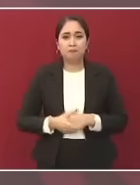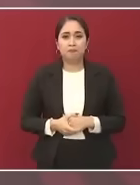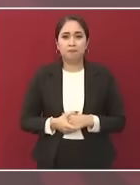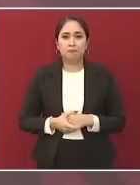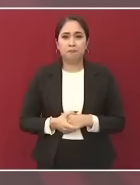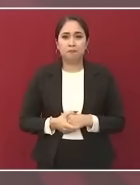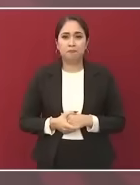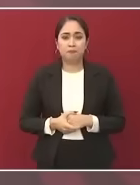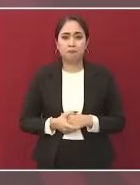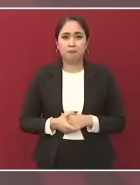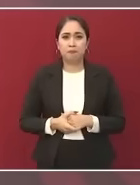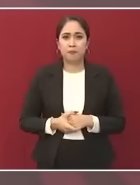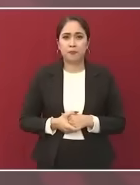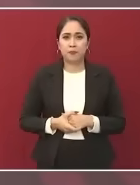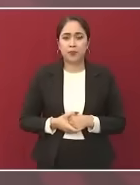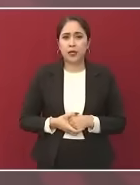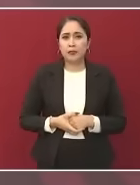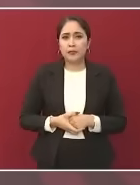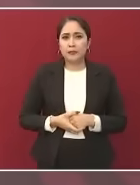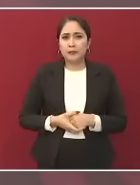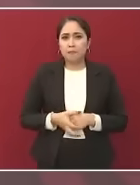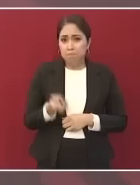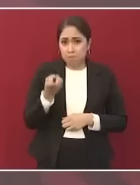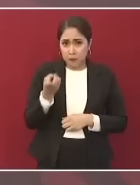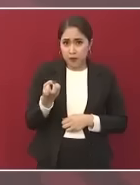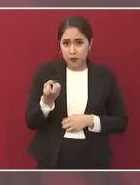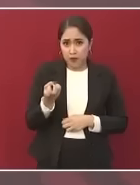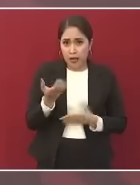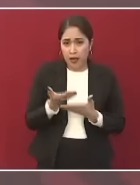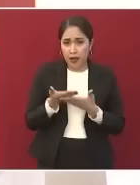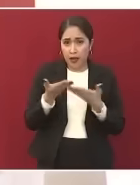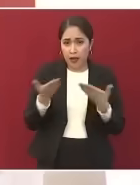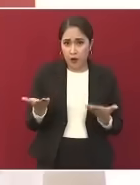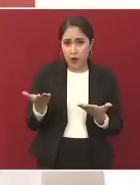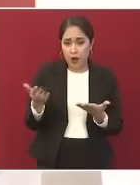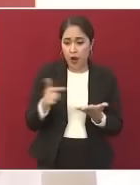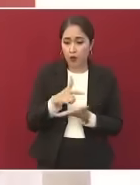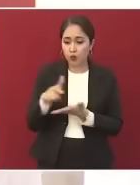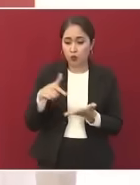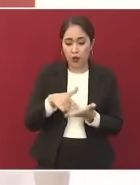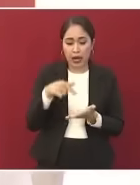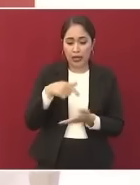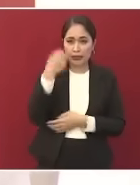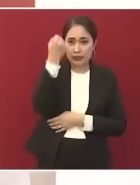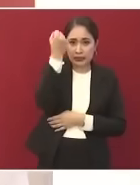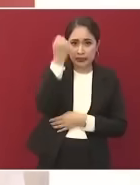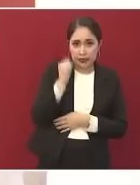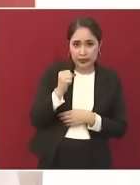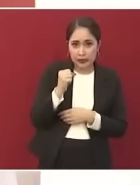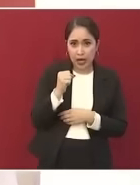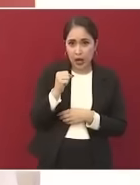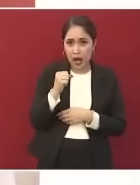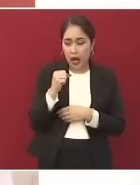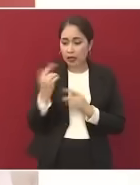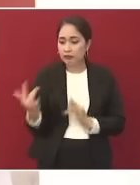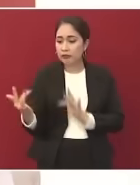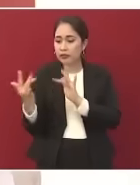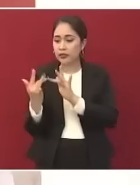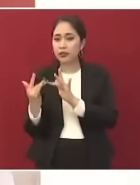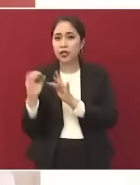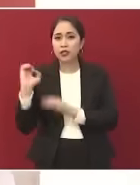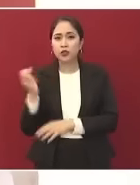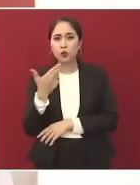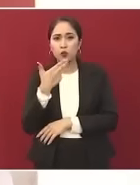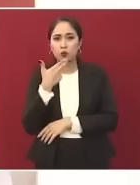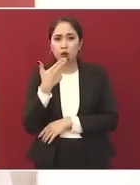bondad que según el idente todos tenemos hasta que lo cambian las circunstancias voy a regresar hay algunos